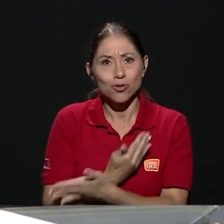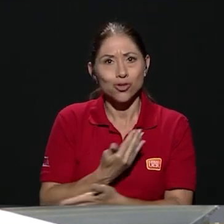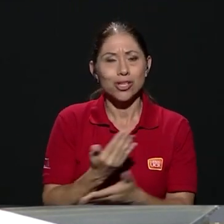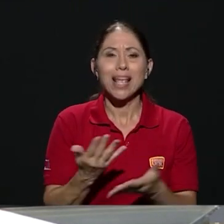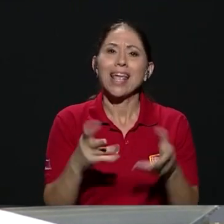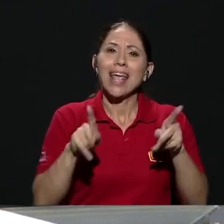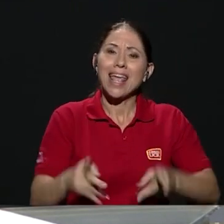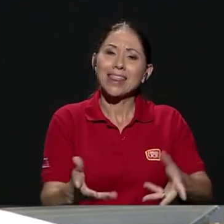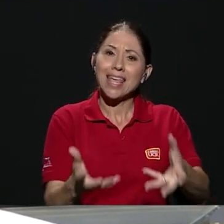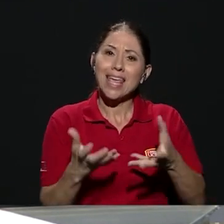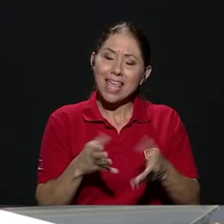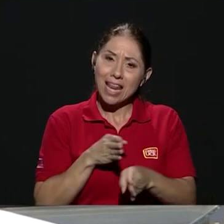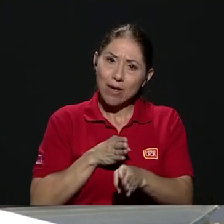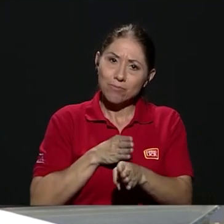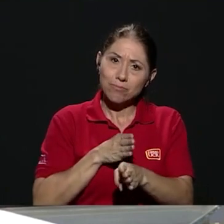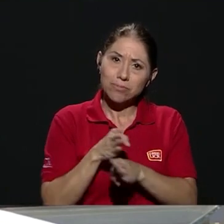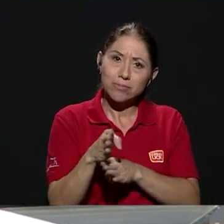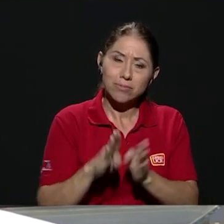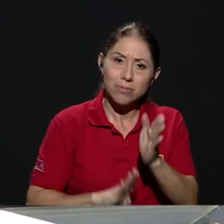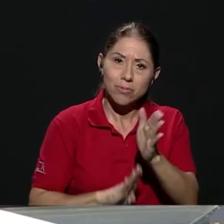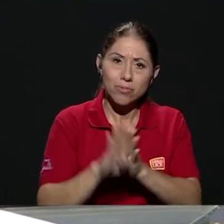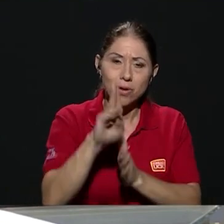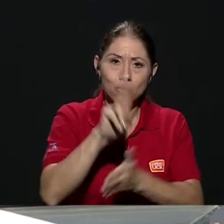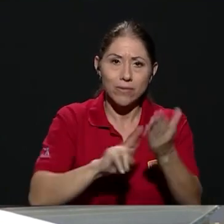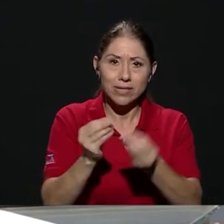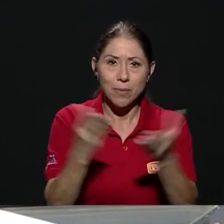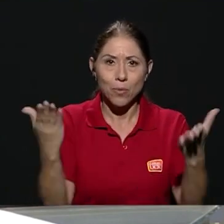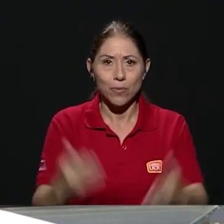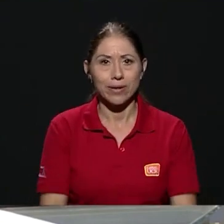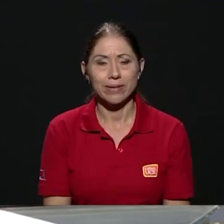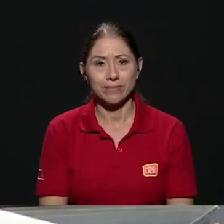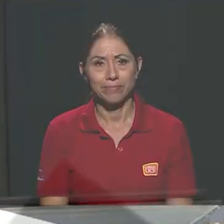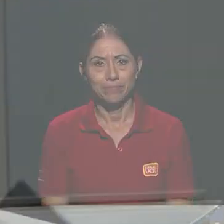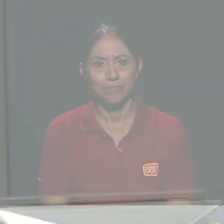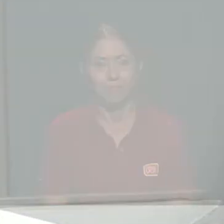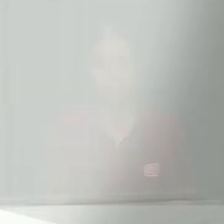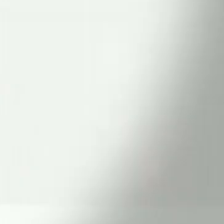gente que quiera superarse cursando una carrera en una universidad pública.